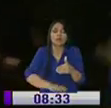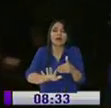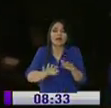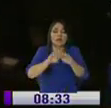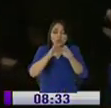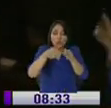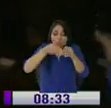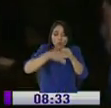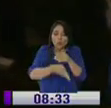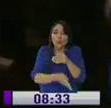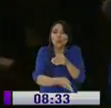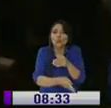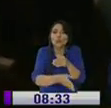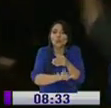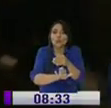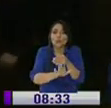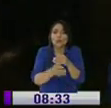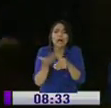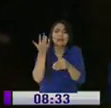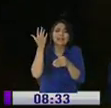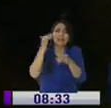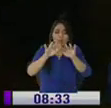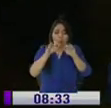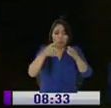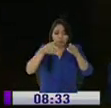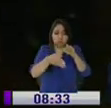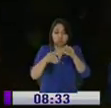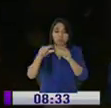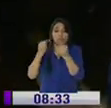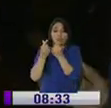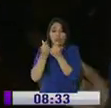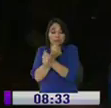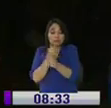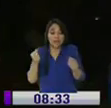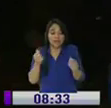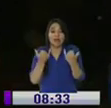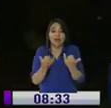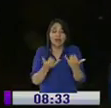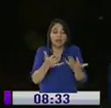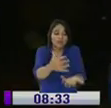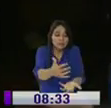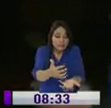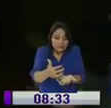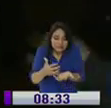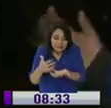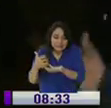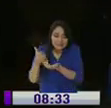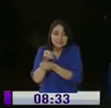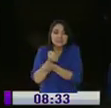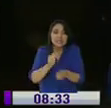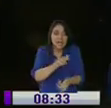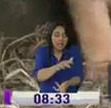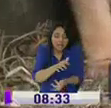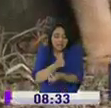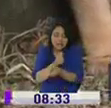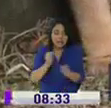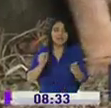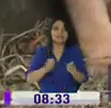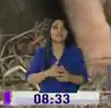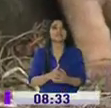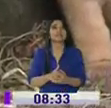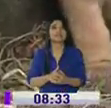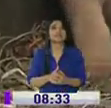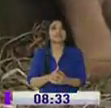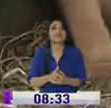tubo, de una alcantarilla antigua. Y el grupo de rescate, lo que el movimiento está haciendo es tratando de recuperar a esos cachorros. Al escuchar